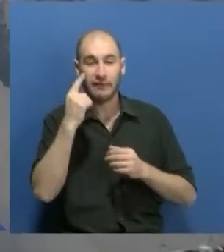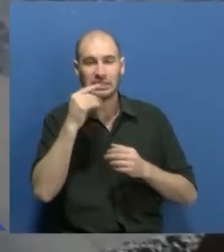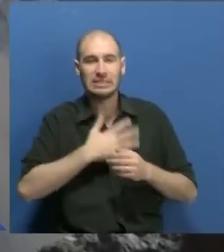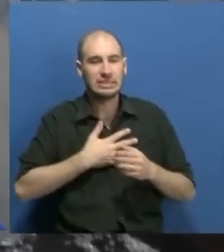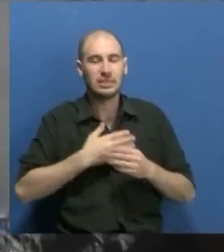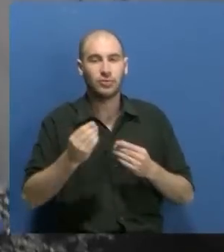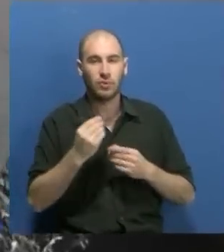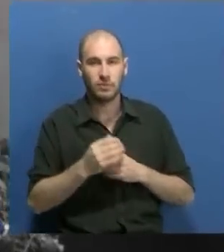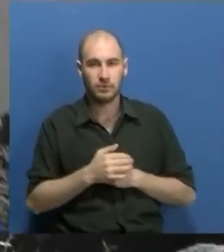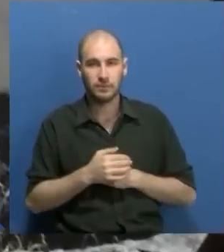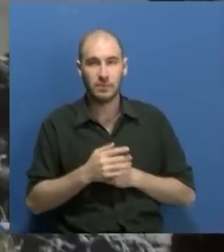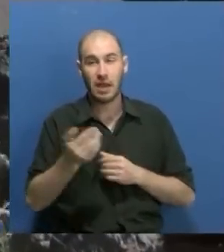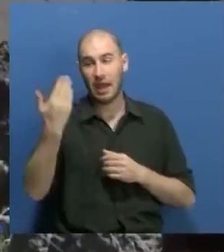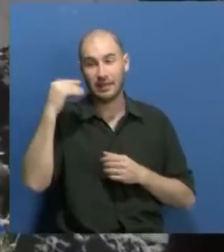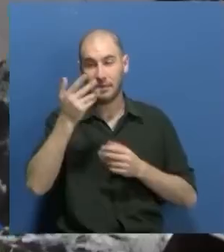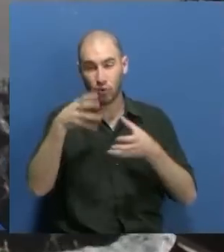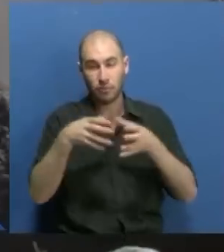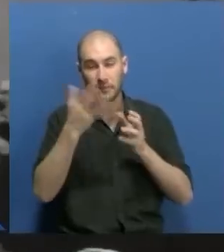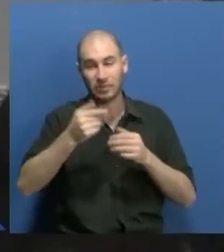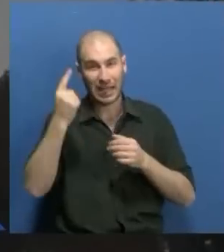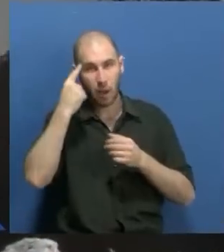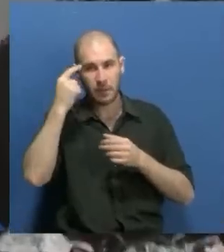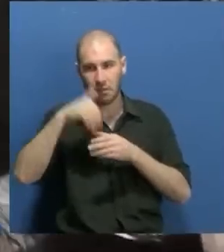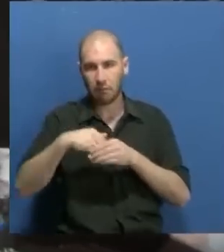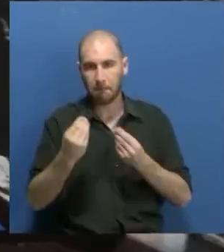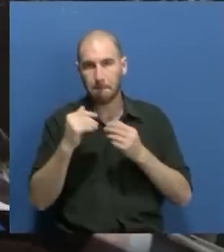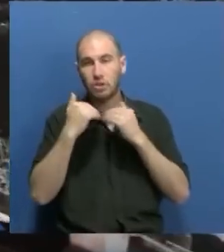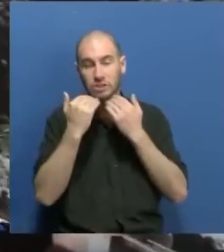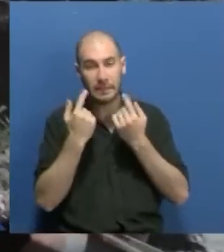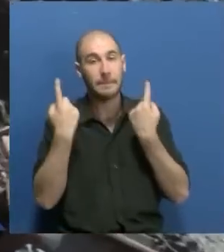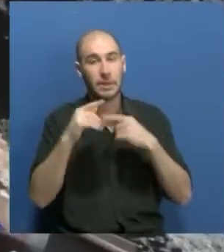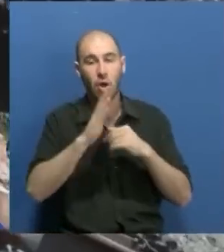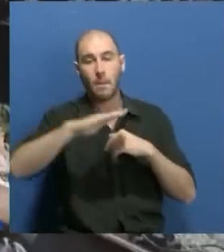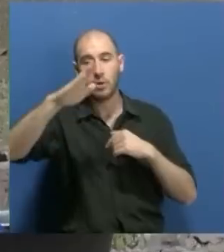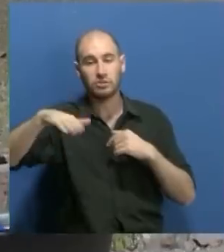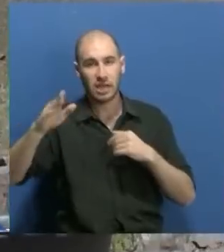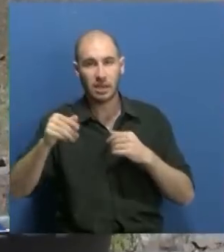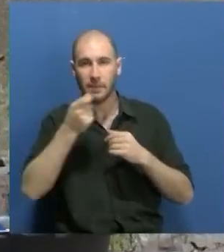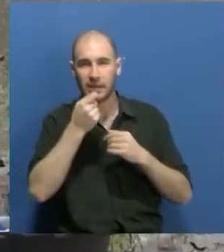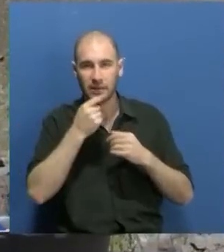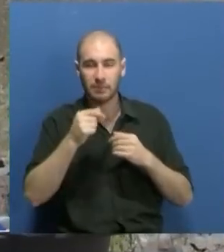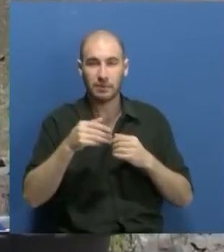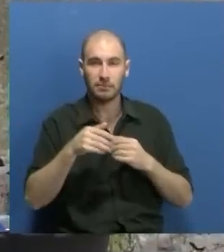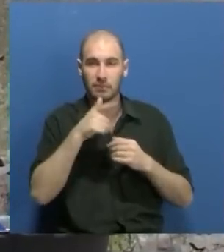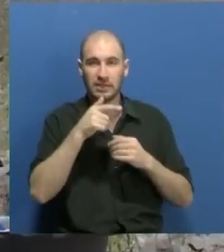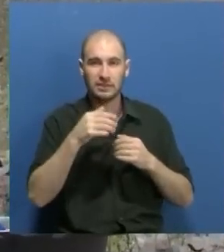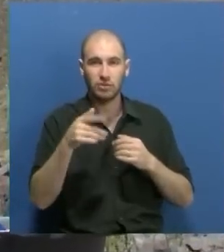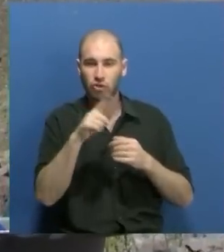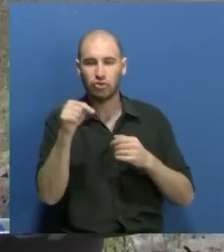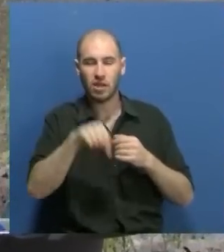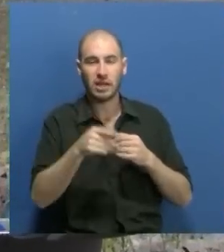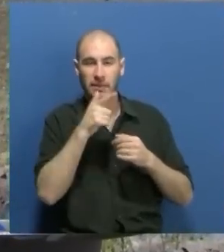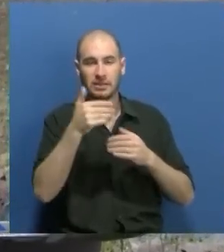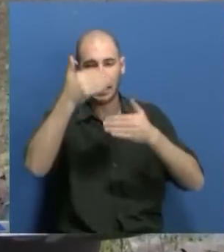sentían en ese tiempo esa gente, pero creemos que la cordillera no ha funcionado como para, funciona como para nosotros, una zona